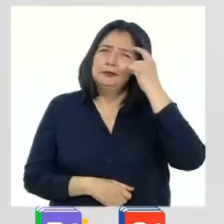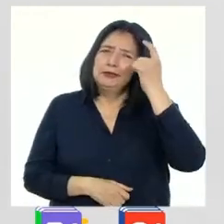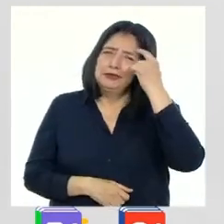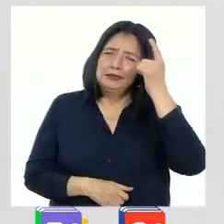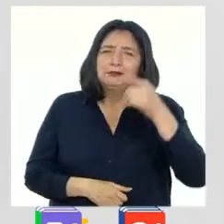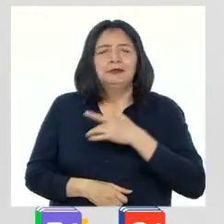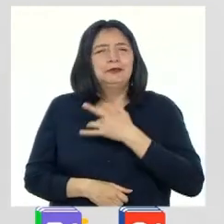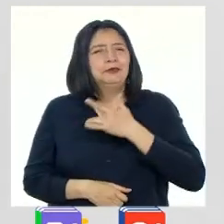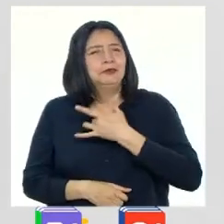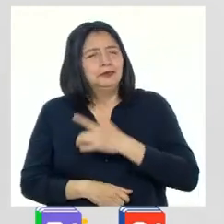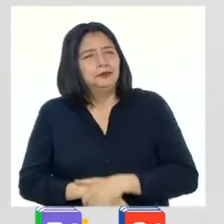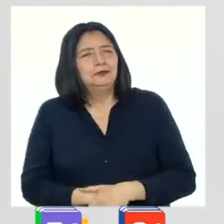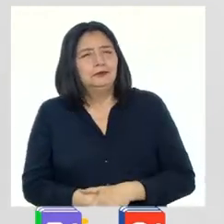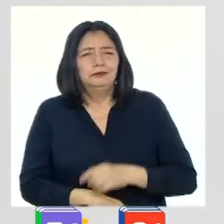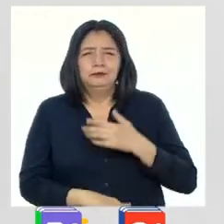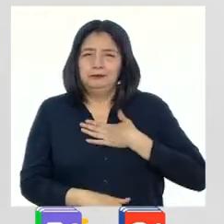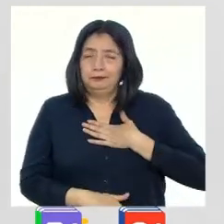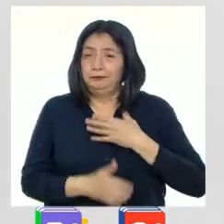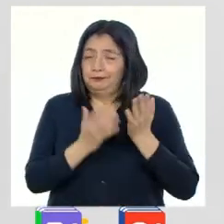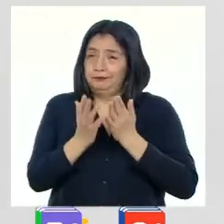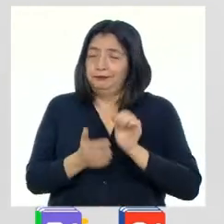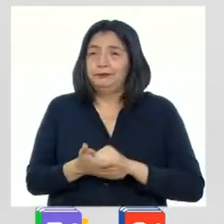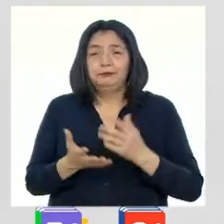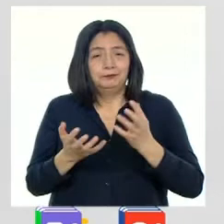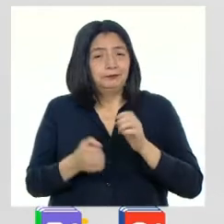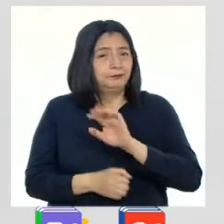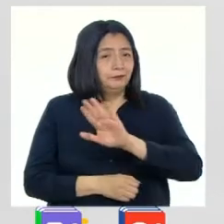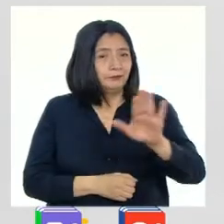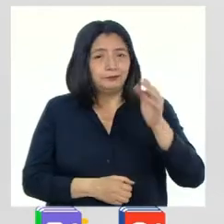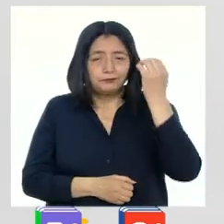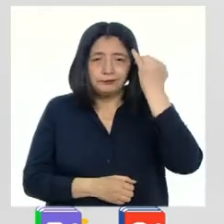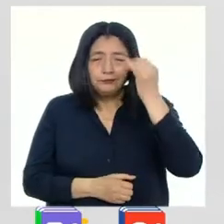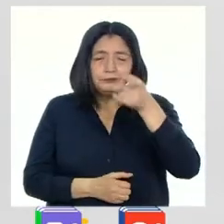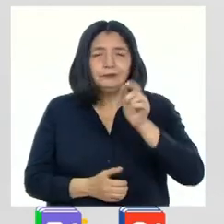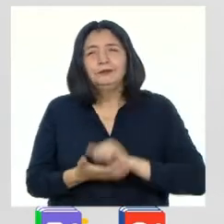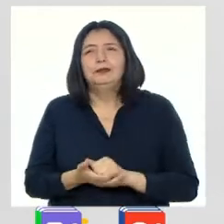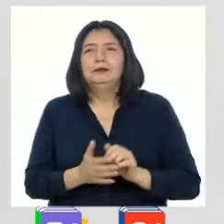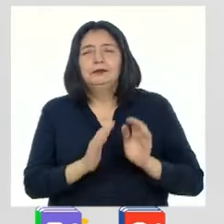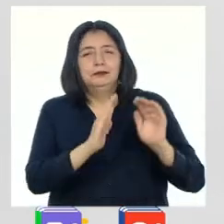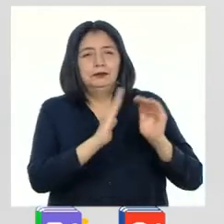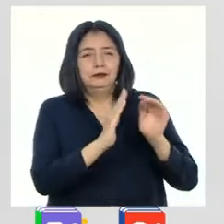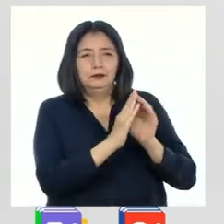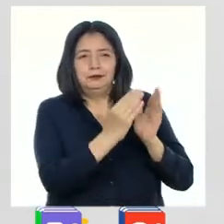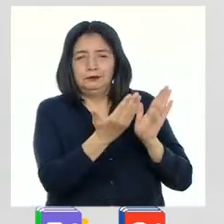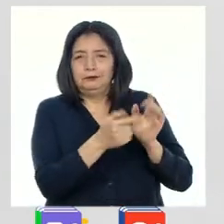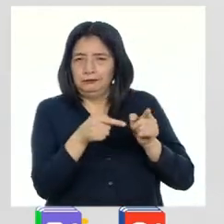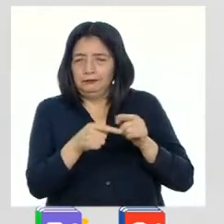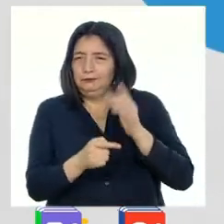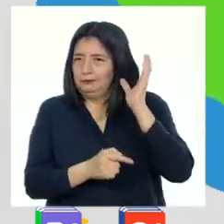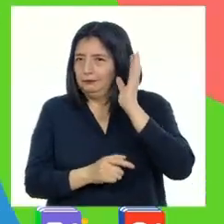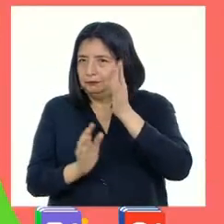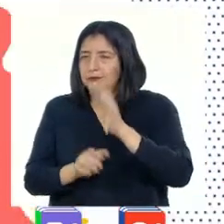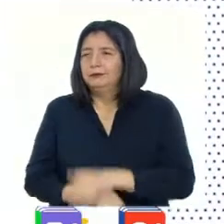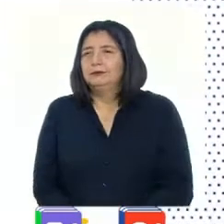pensamientos y sentimientos. Mis estudiantes tienen sus propias ideas para sus retablos. ¡Vamos a escucharlos!